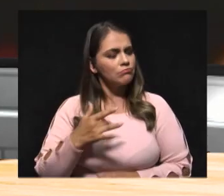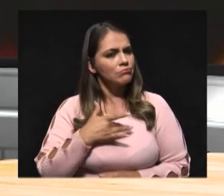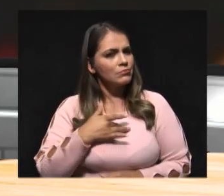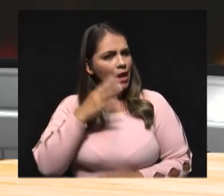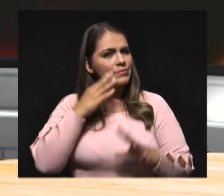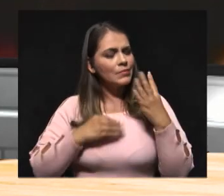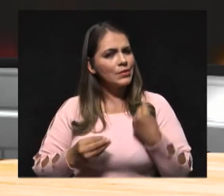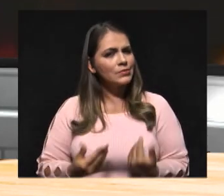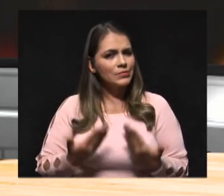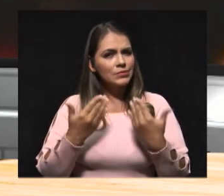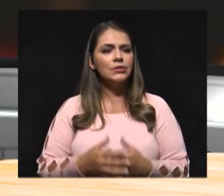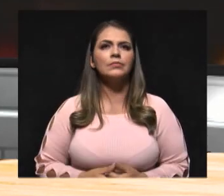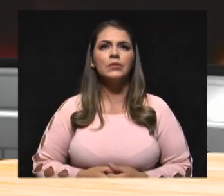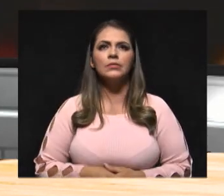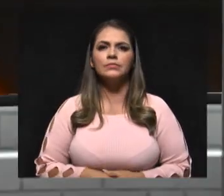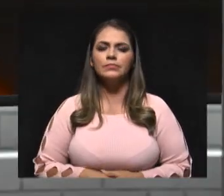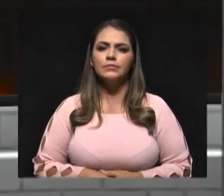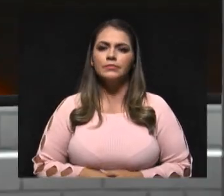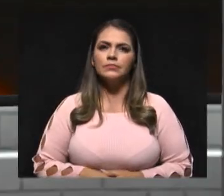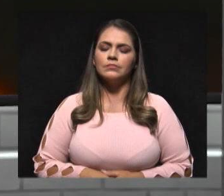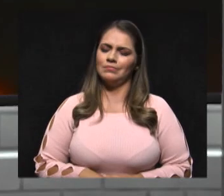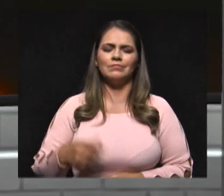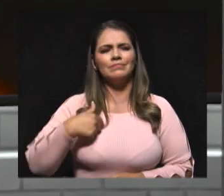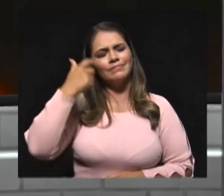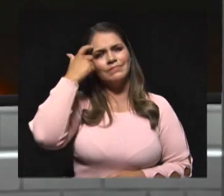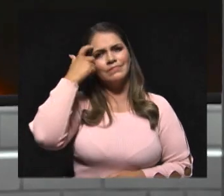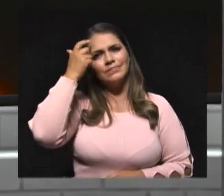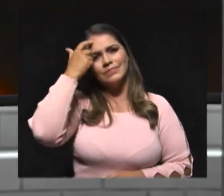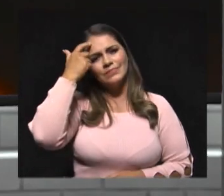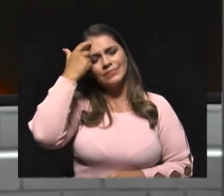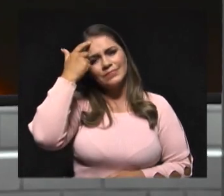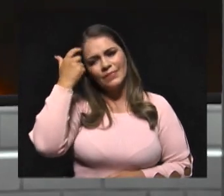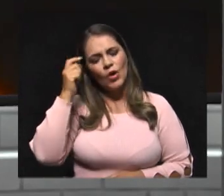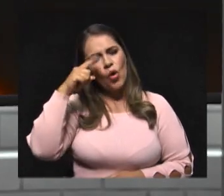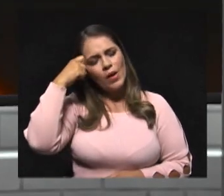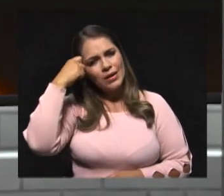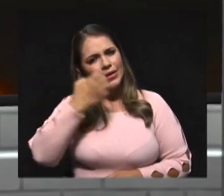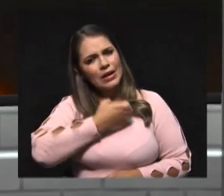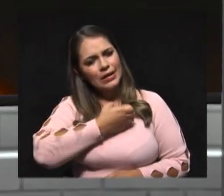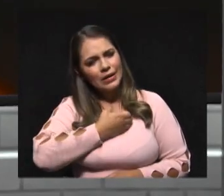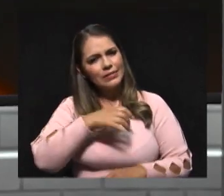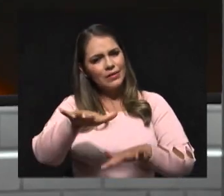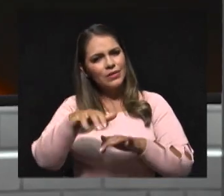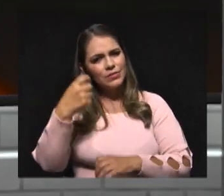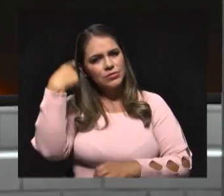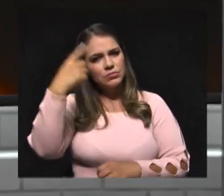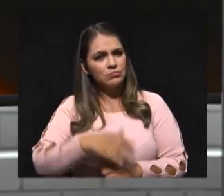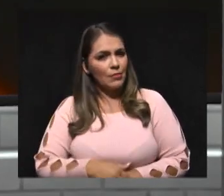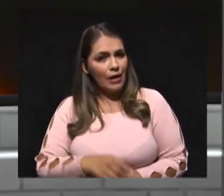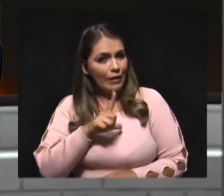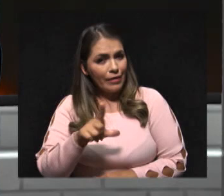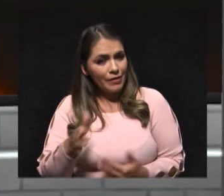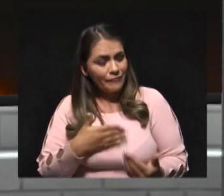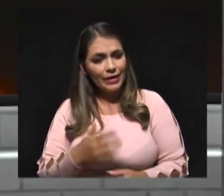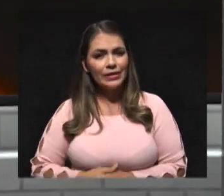viviendo de una forma respetuosa la experiencia yo la escucho y pienso que un gobernador un alcalde un concejal o diputado pueden liderar fácilmente en